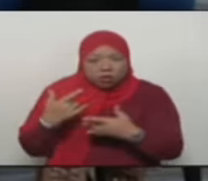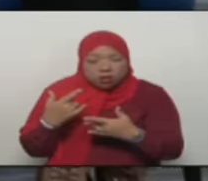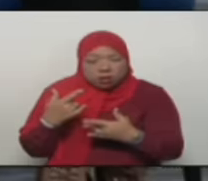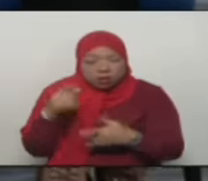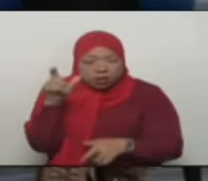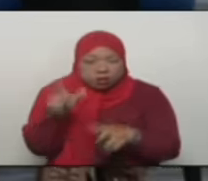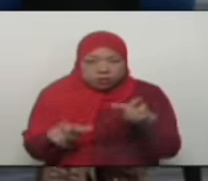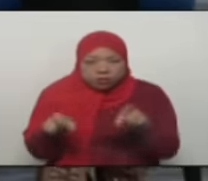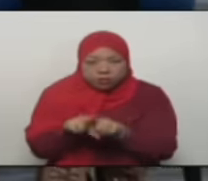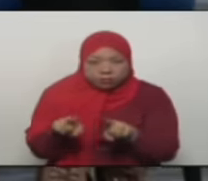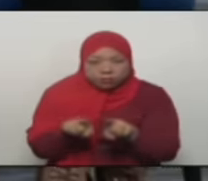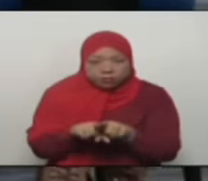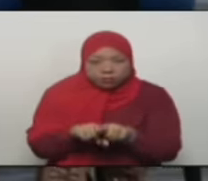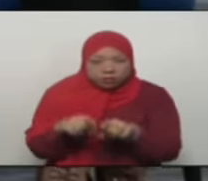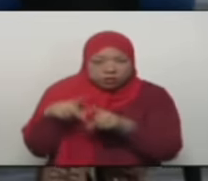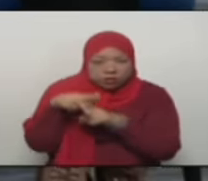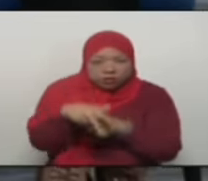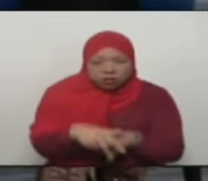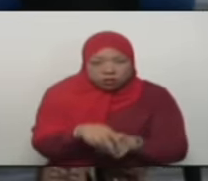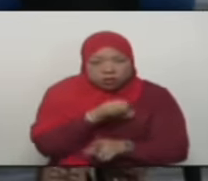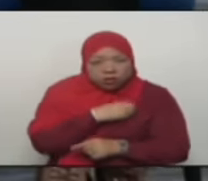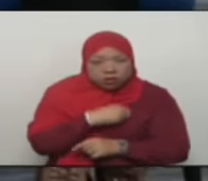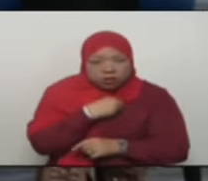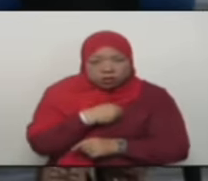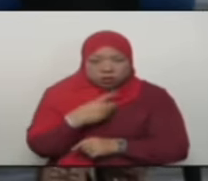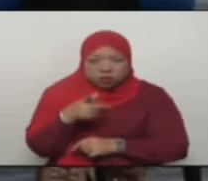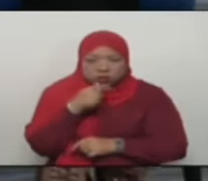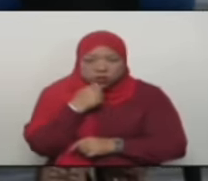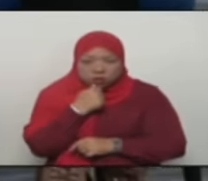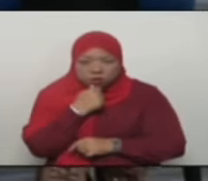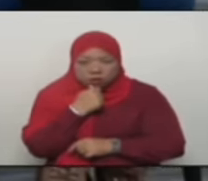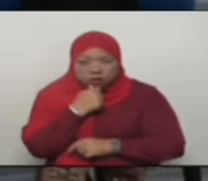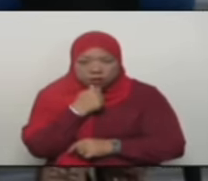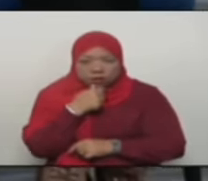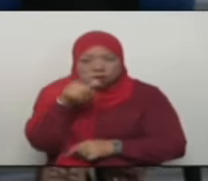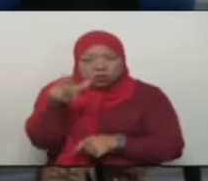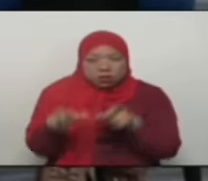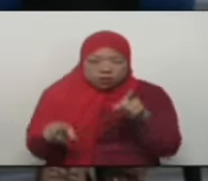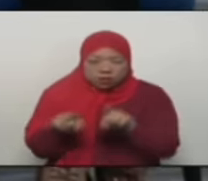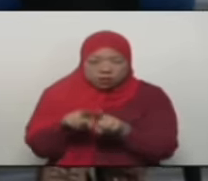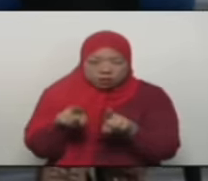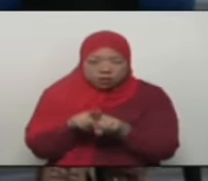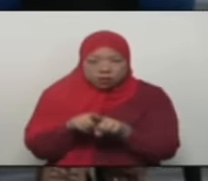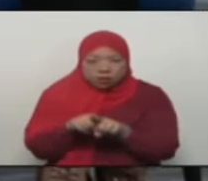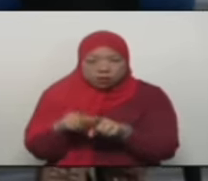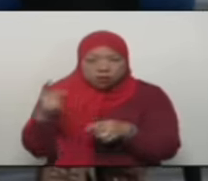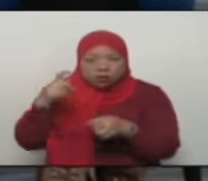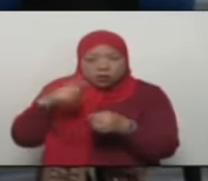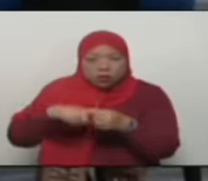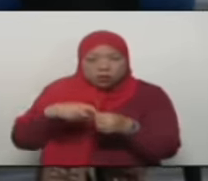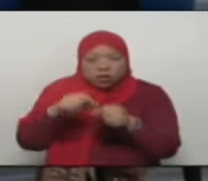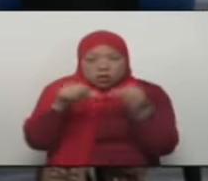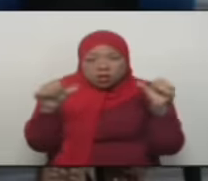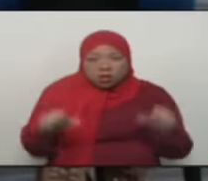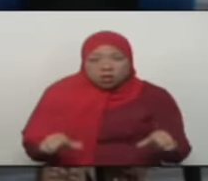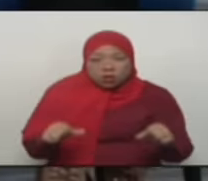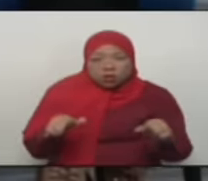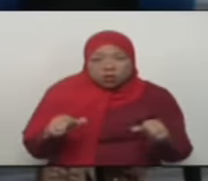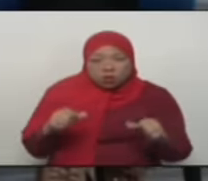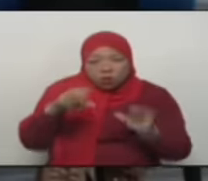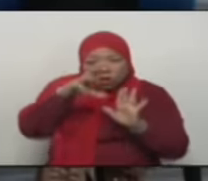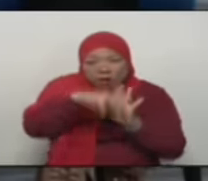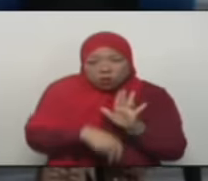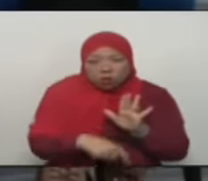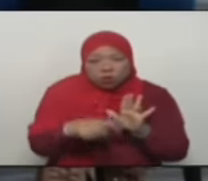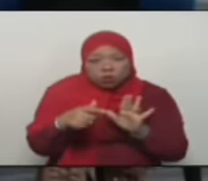de ser sometida a frustración. No lo tienes. Y no lo tienes, y ahí es donde entra el fascismo, porque alguien te lo arrebató,